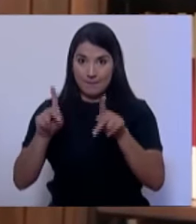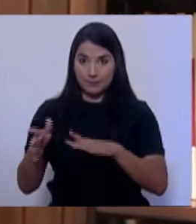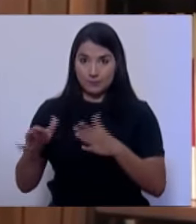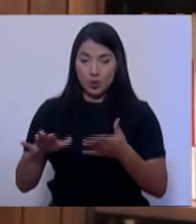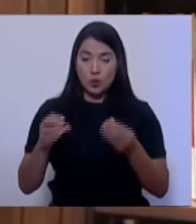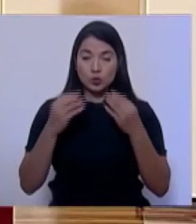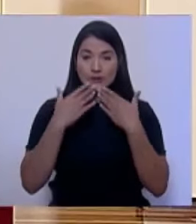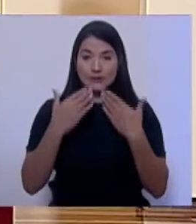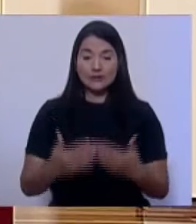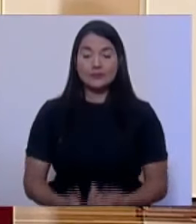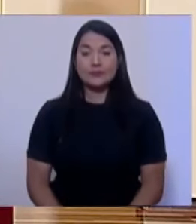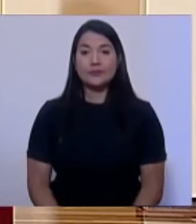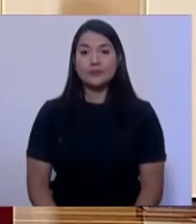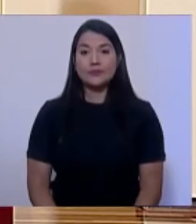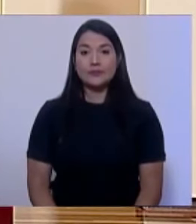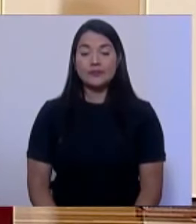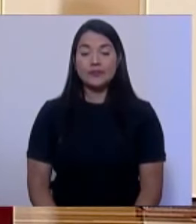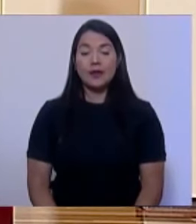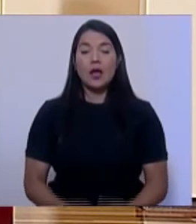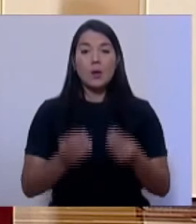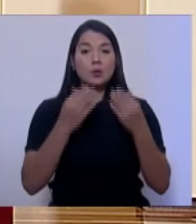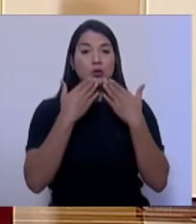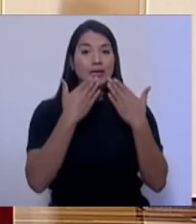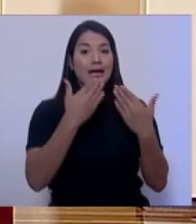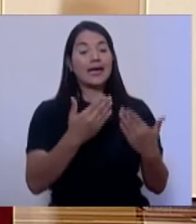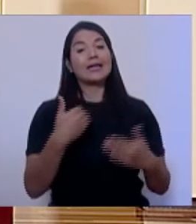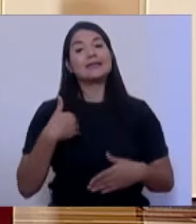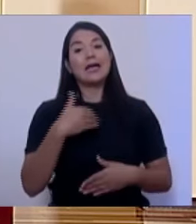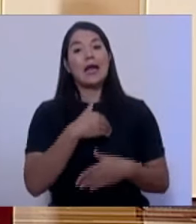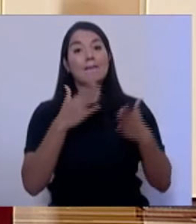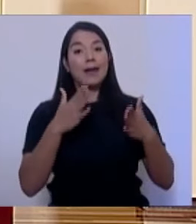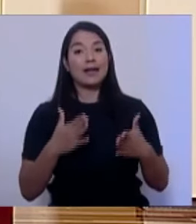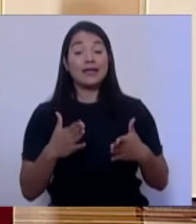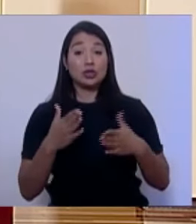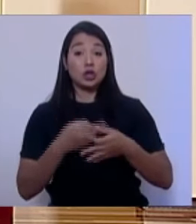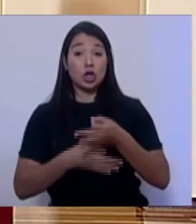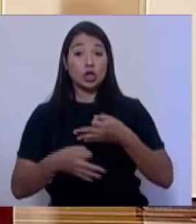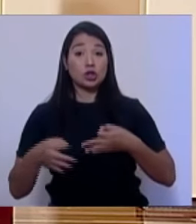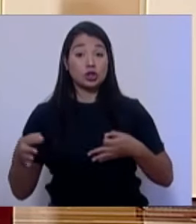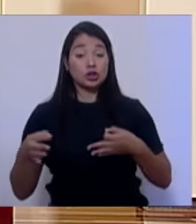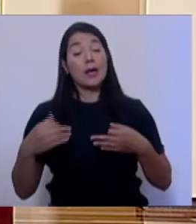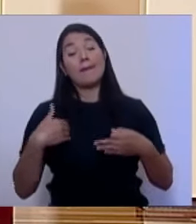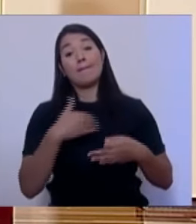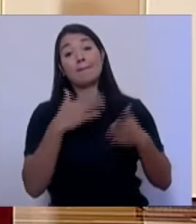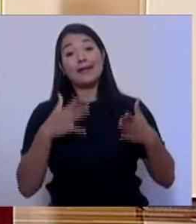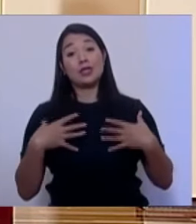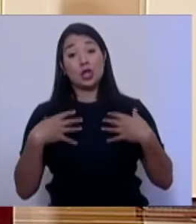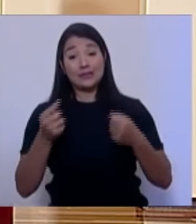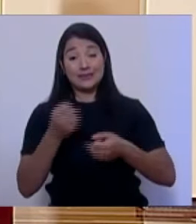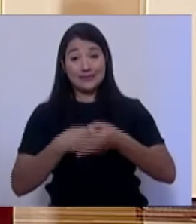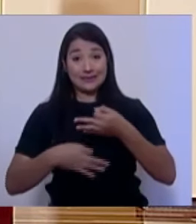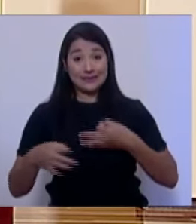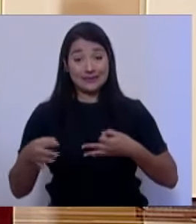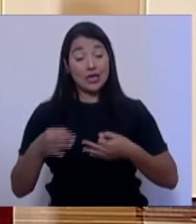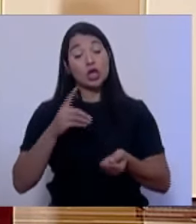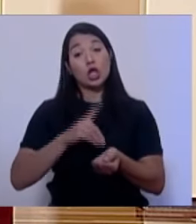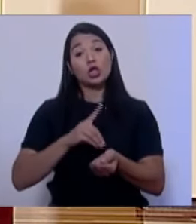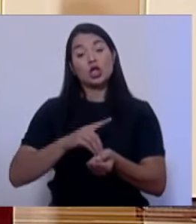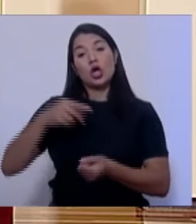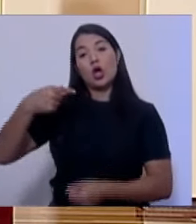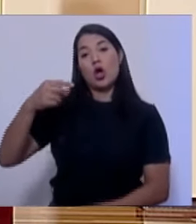Muchas gracias. Muchas gracias al ministro ahí de Salud, el doctor Pedro González, por el reporte ofrecido